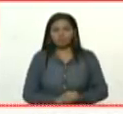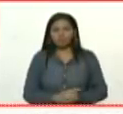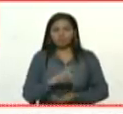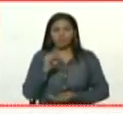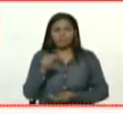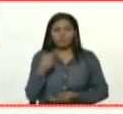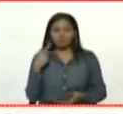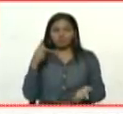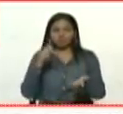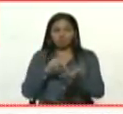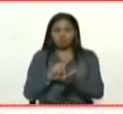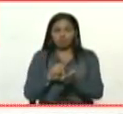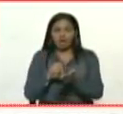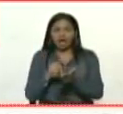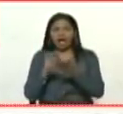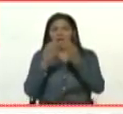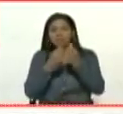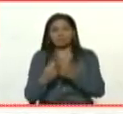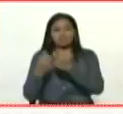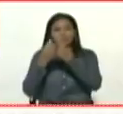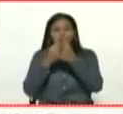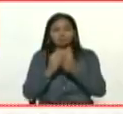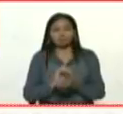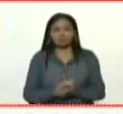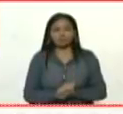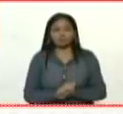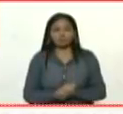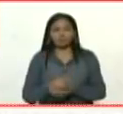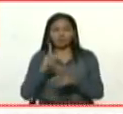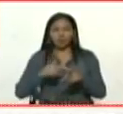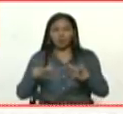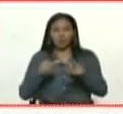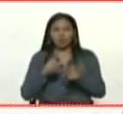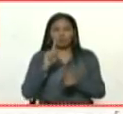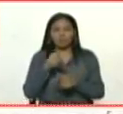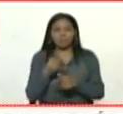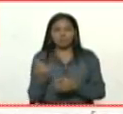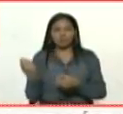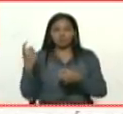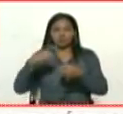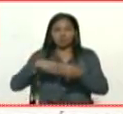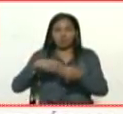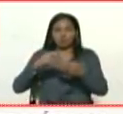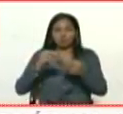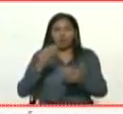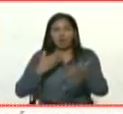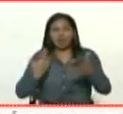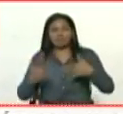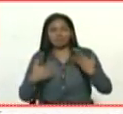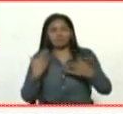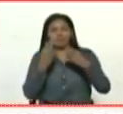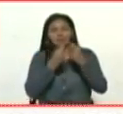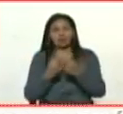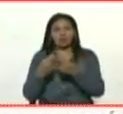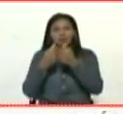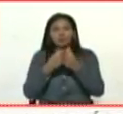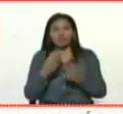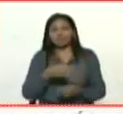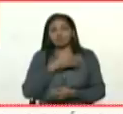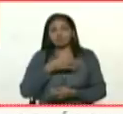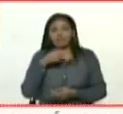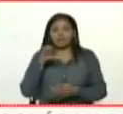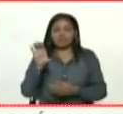el acceso al dinero de los sectores ya incorporados a las actividades económicas y sociales del